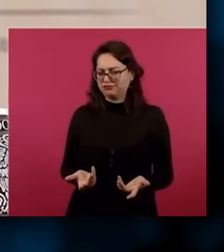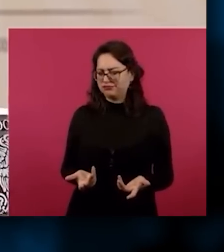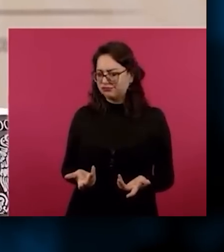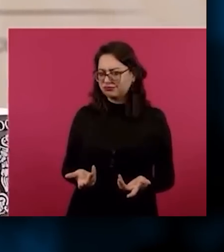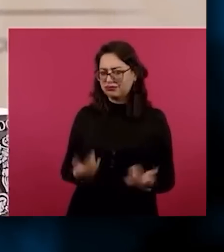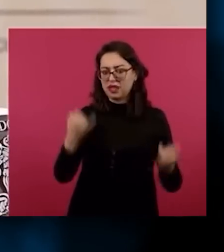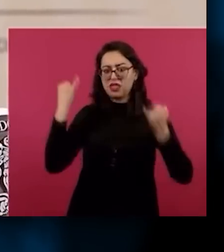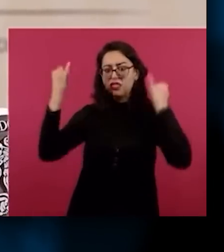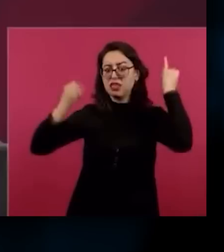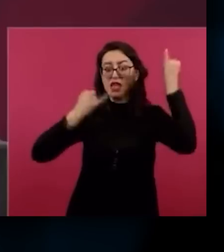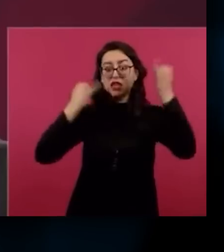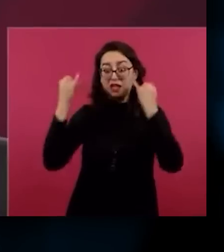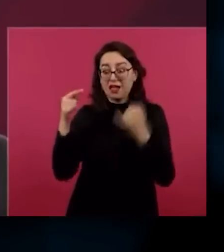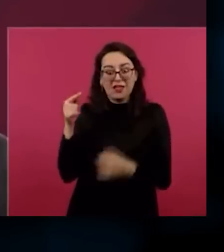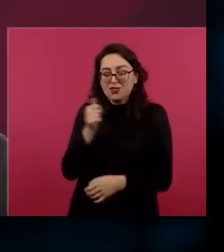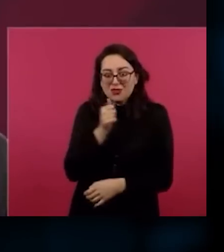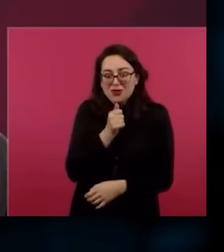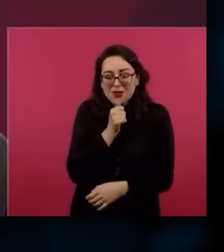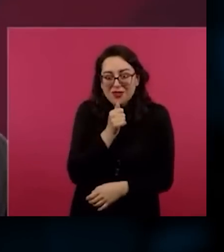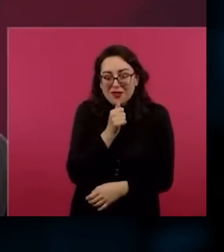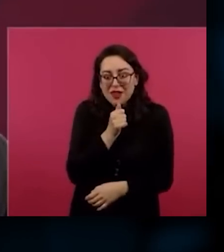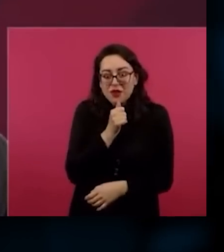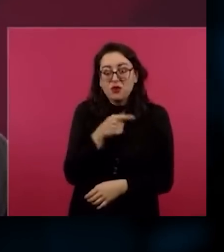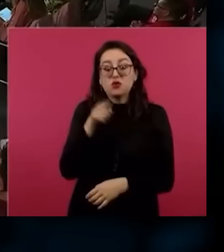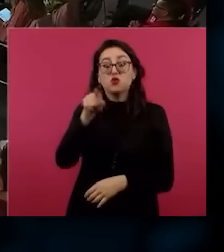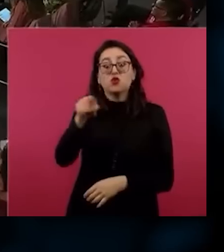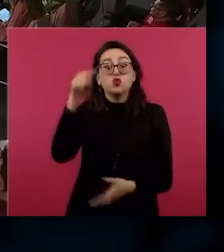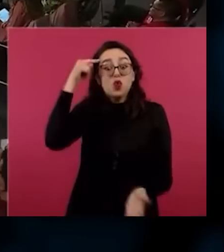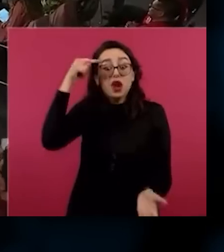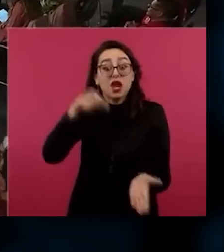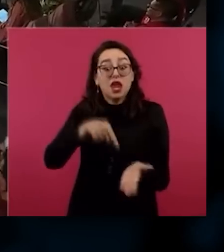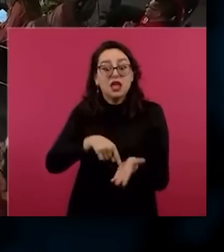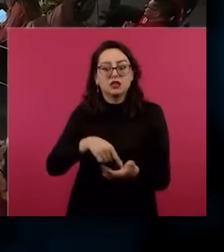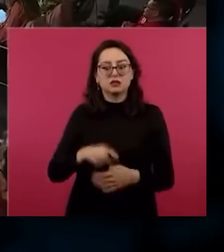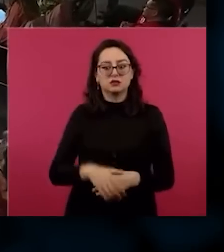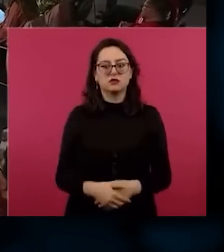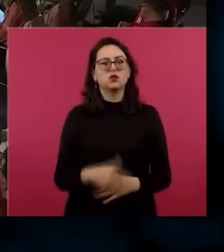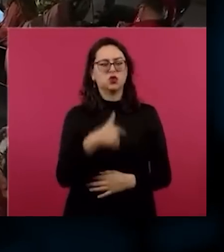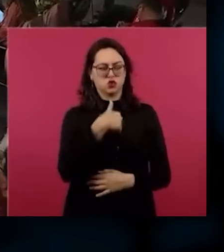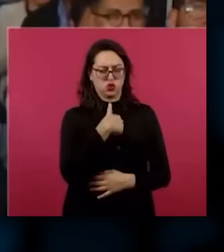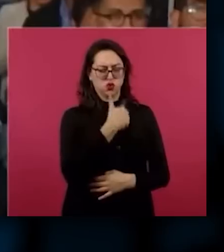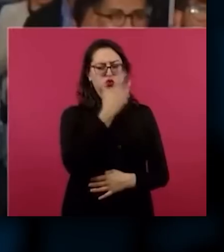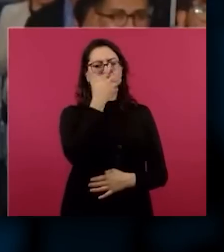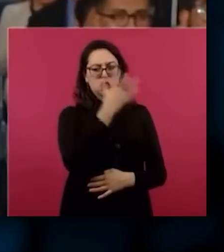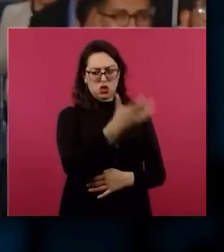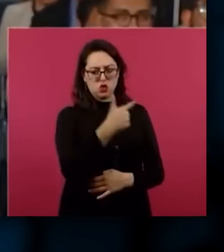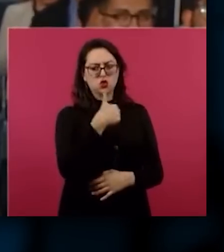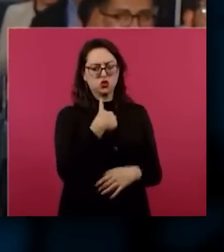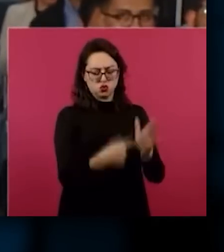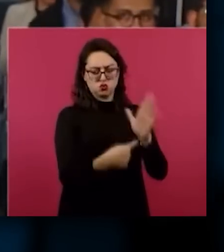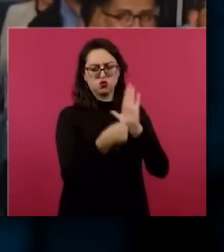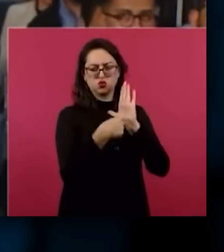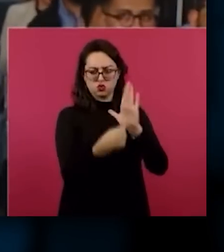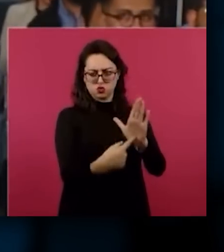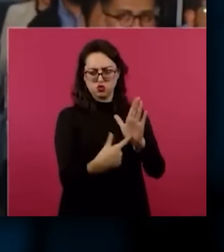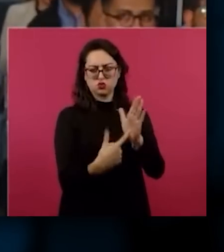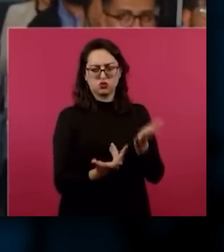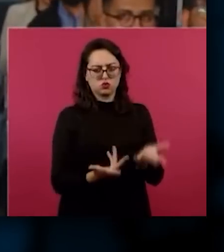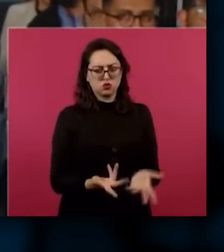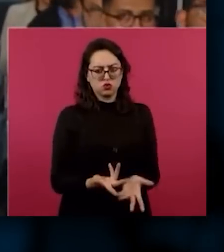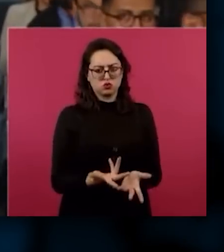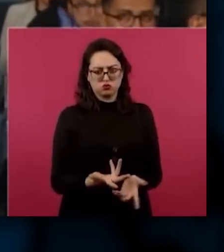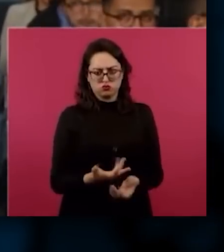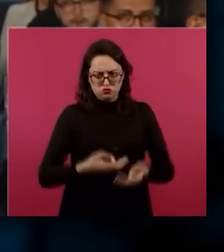No volar. Sí, bueno, yo nada más le digo, soy serio en la presentación de denuncias y de